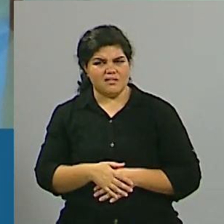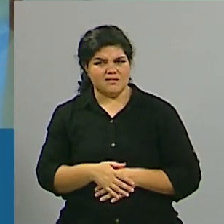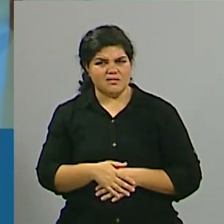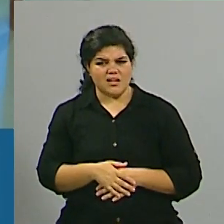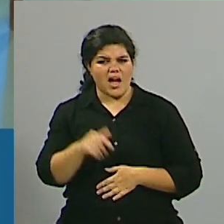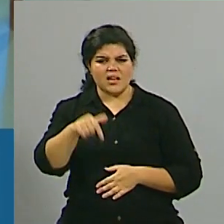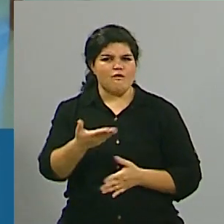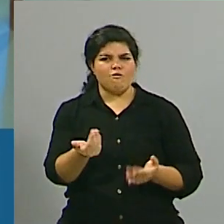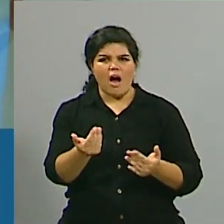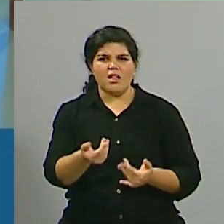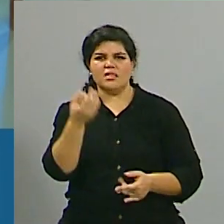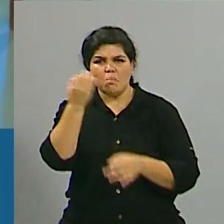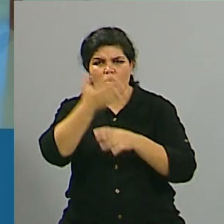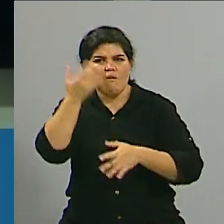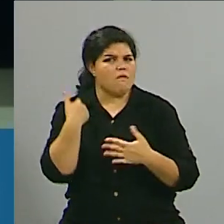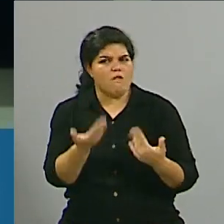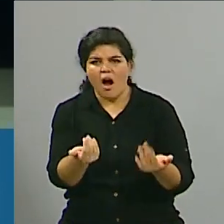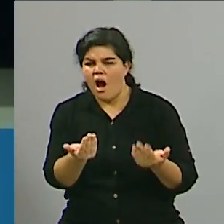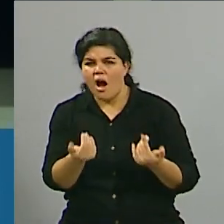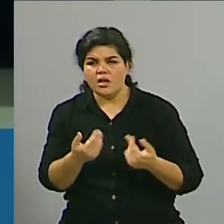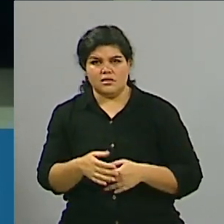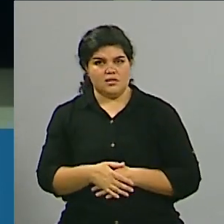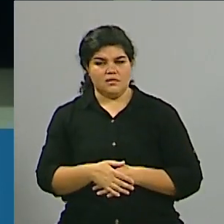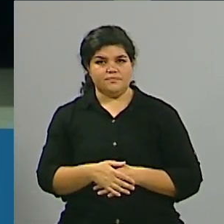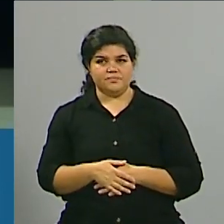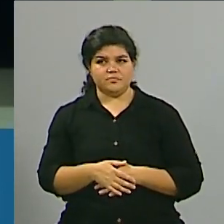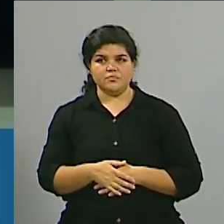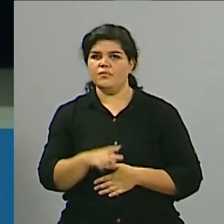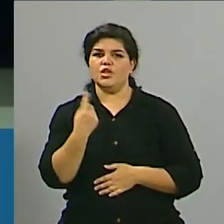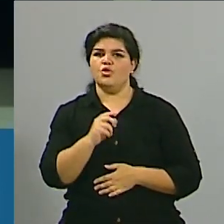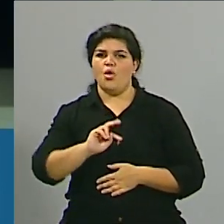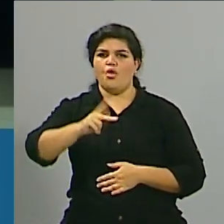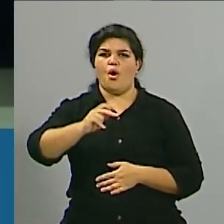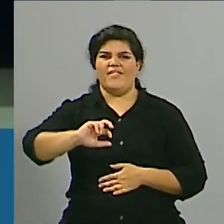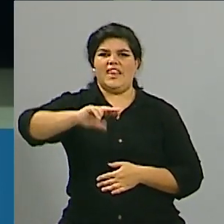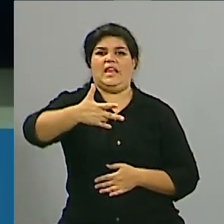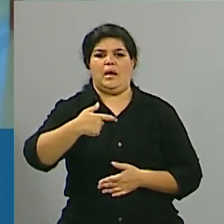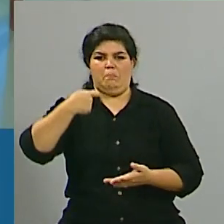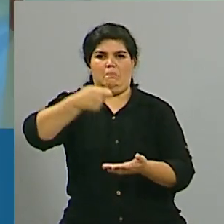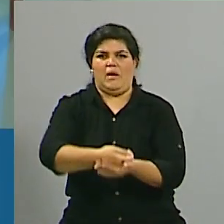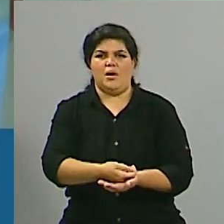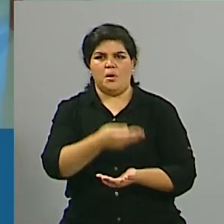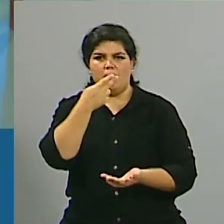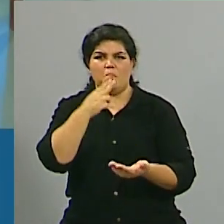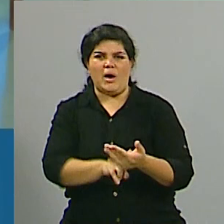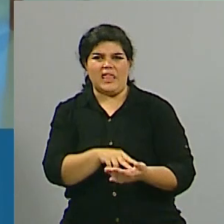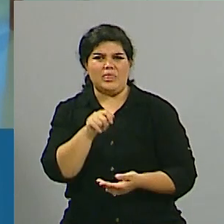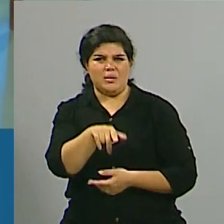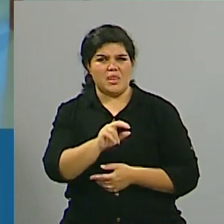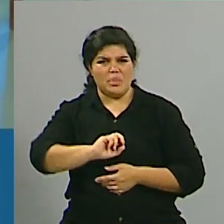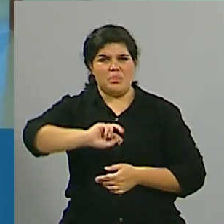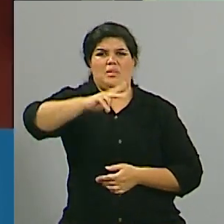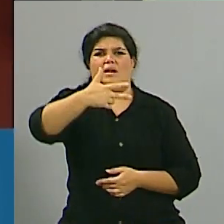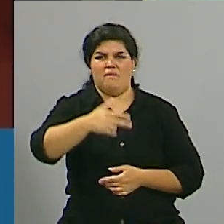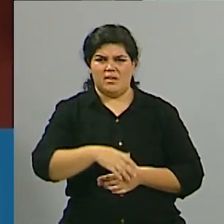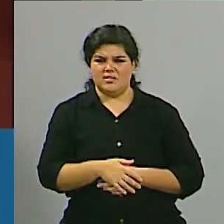características. Claro. Entonces, ¿qué va a hacer? ¿Vamos a tener que duplicar, triplicar la tarifa al lavallino? Sería absolutamente perjudicial para la persona